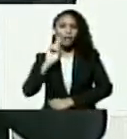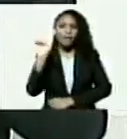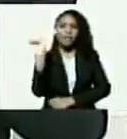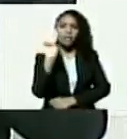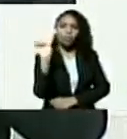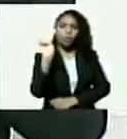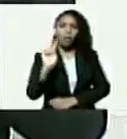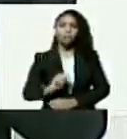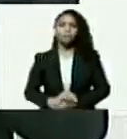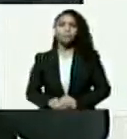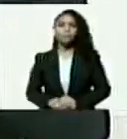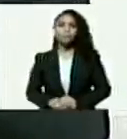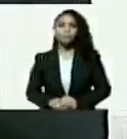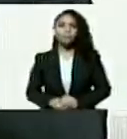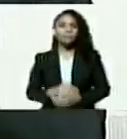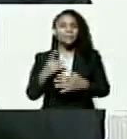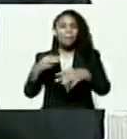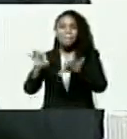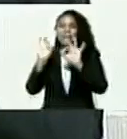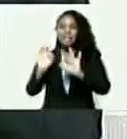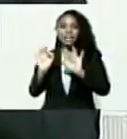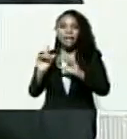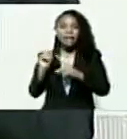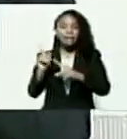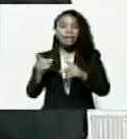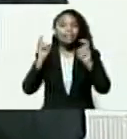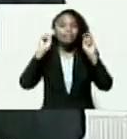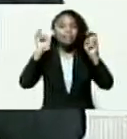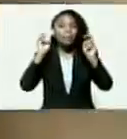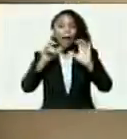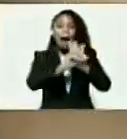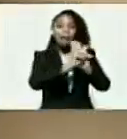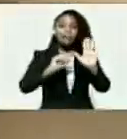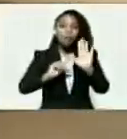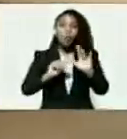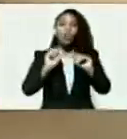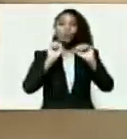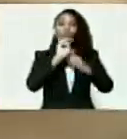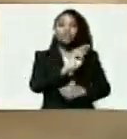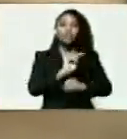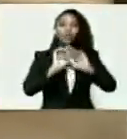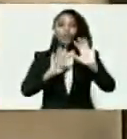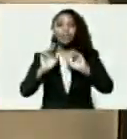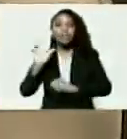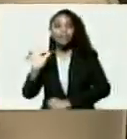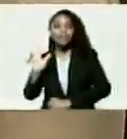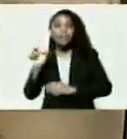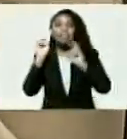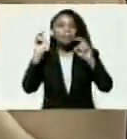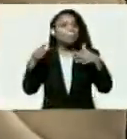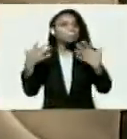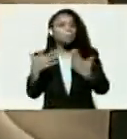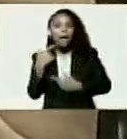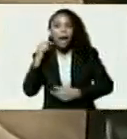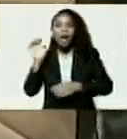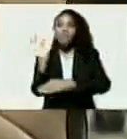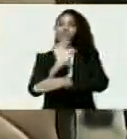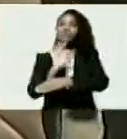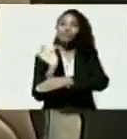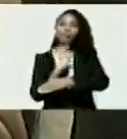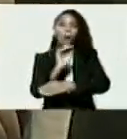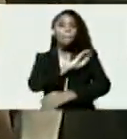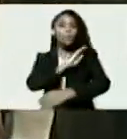Venezuela, especialmente en lo contenido en el artículo 293 referido a las funciones del